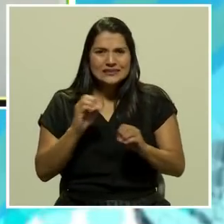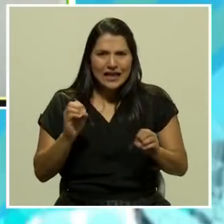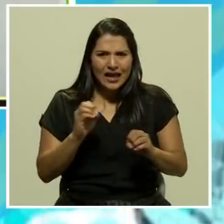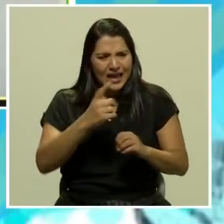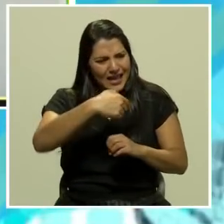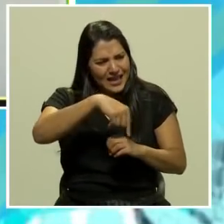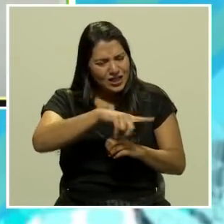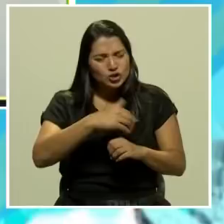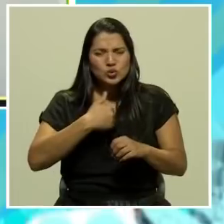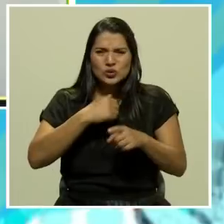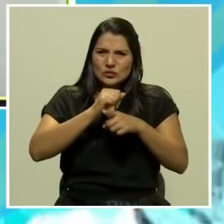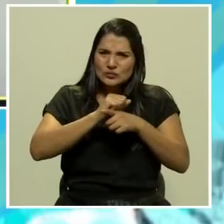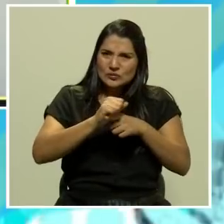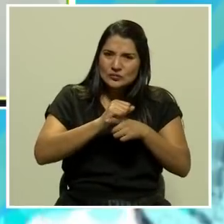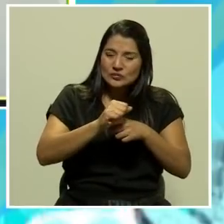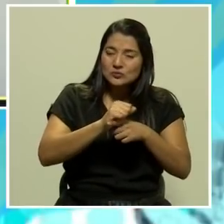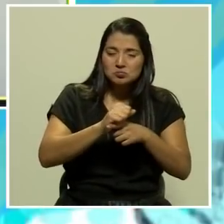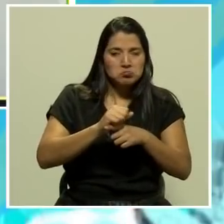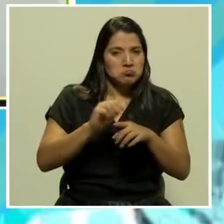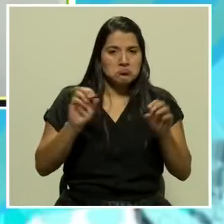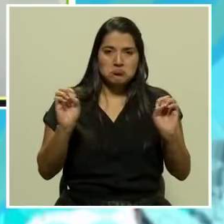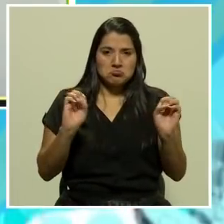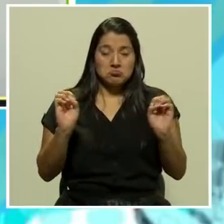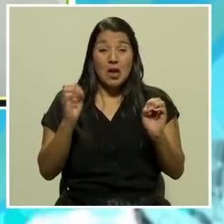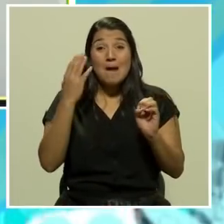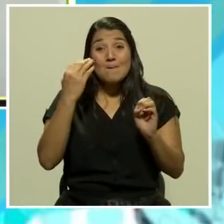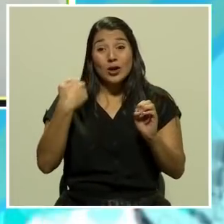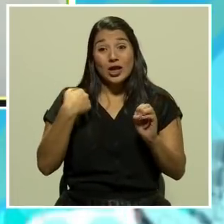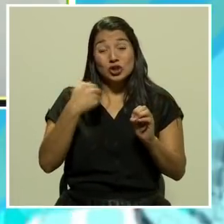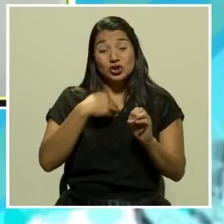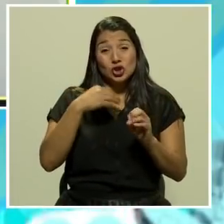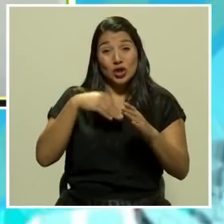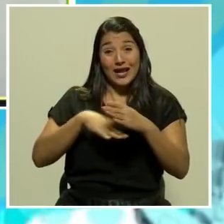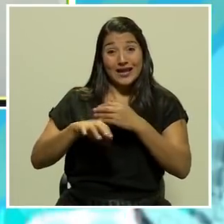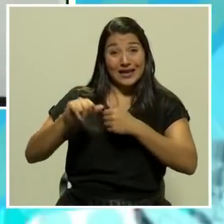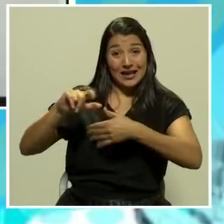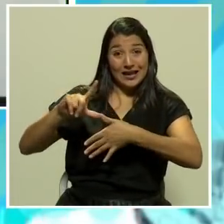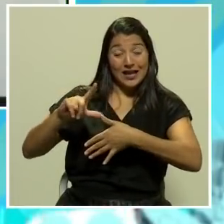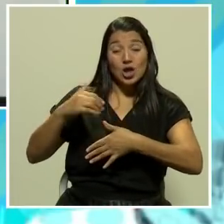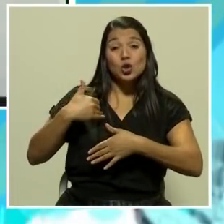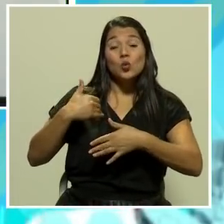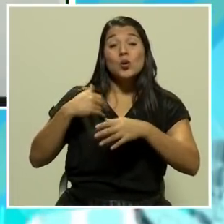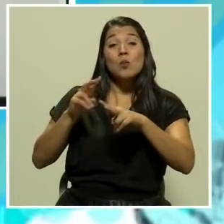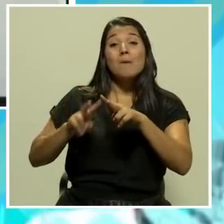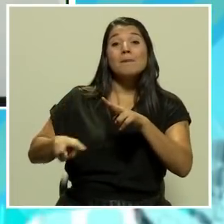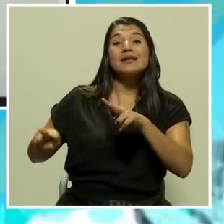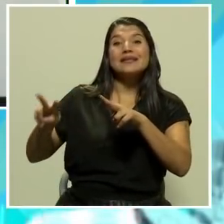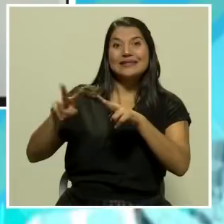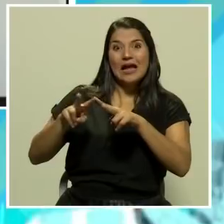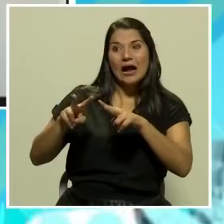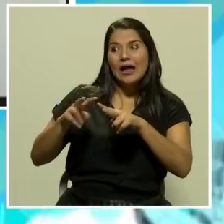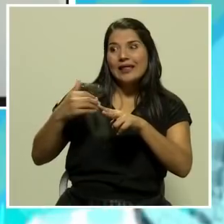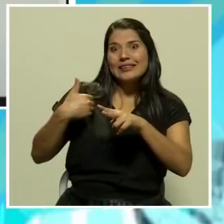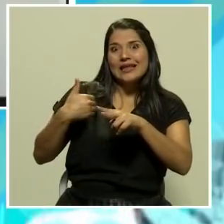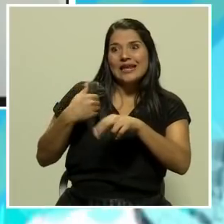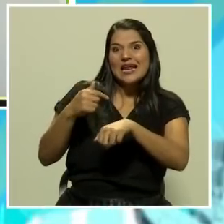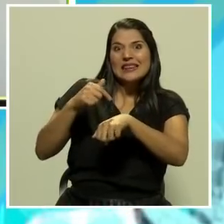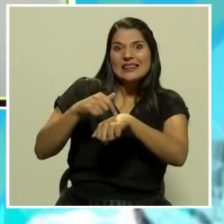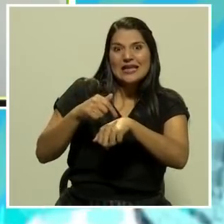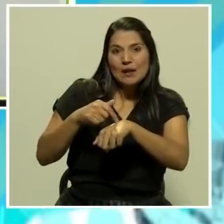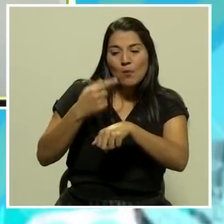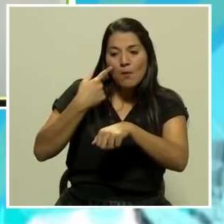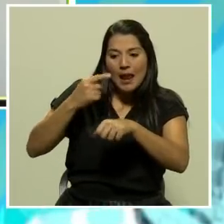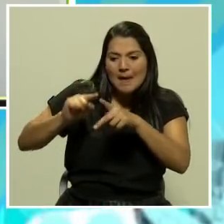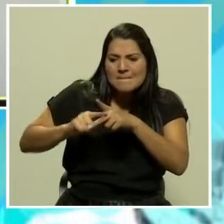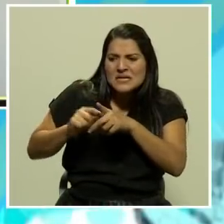entrenamiento antes de, porque nosotros en América Latina tuvimos la gran ventaja de prepararnos. Nosotros tuvimos un tiempo de